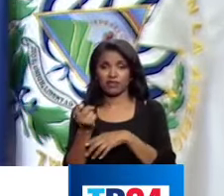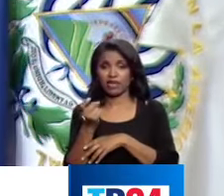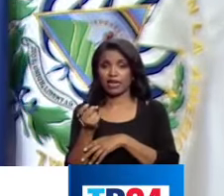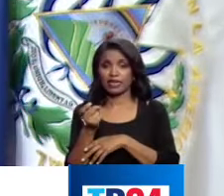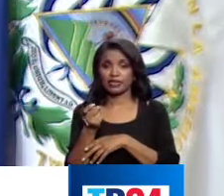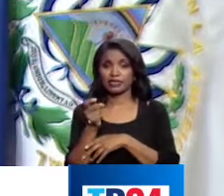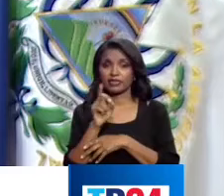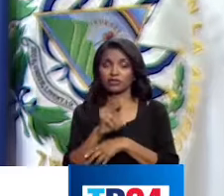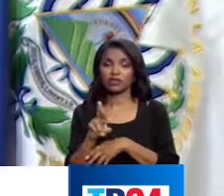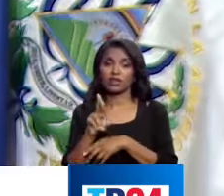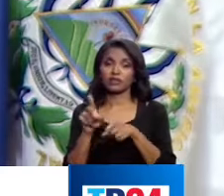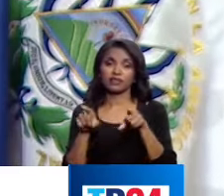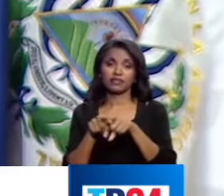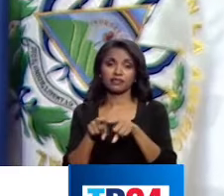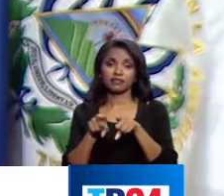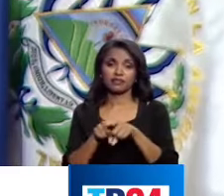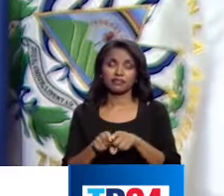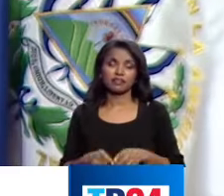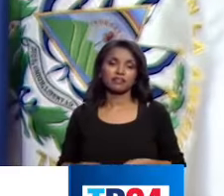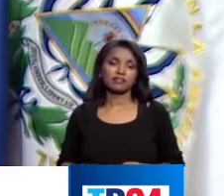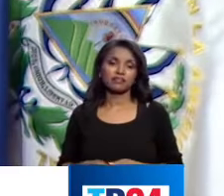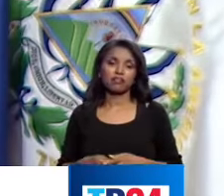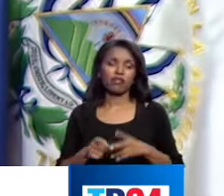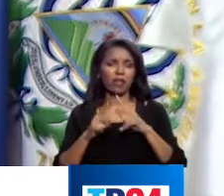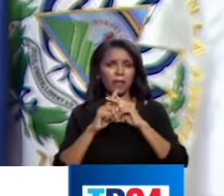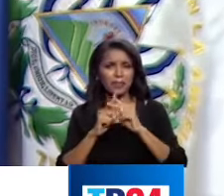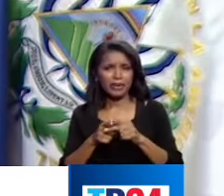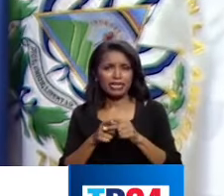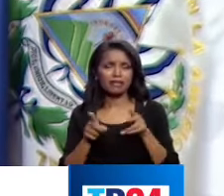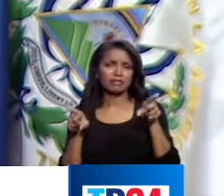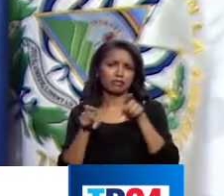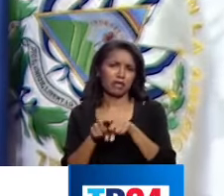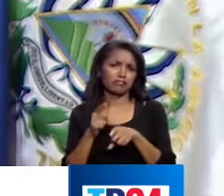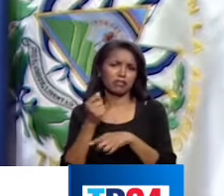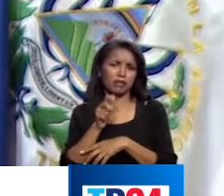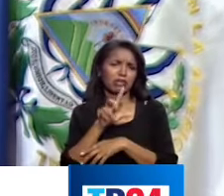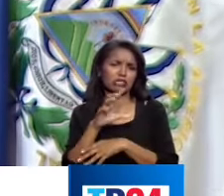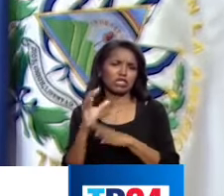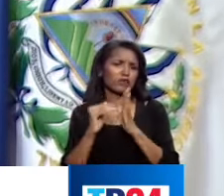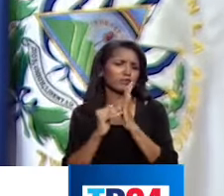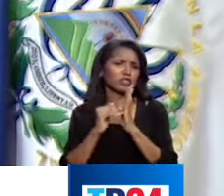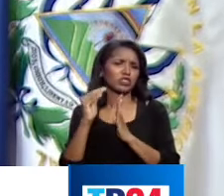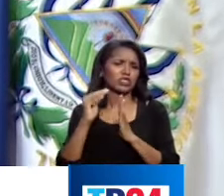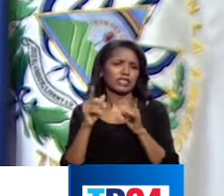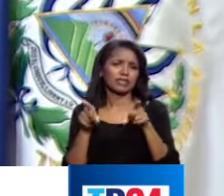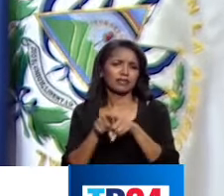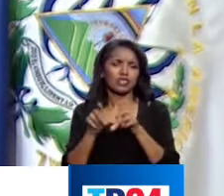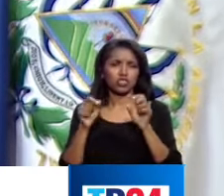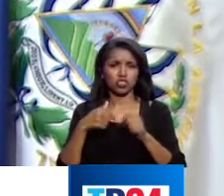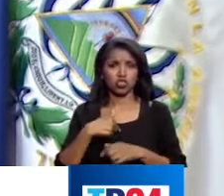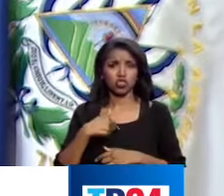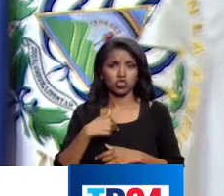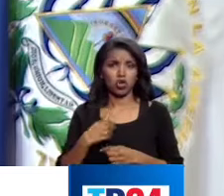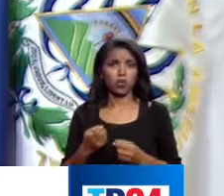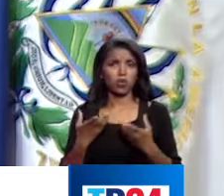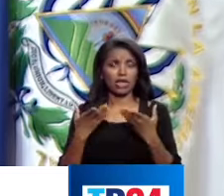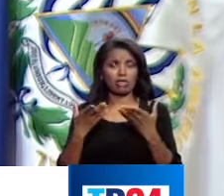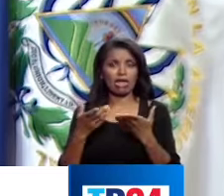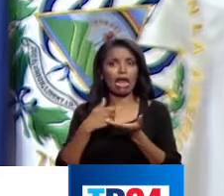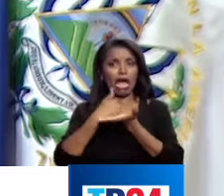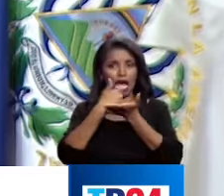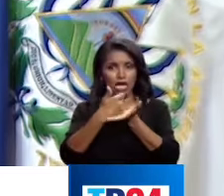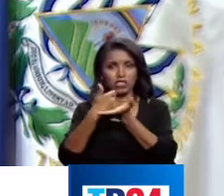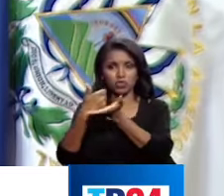8 áreas prioritarias. Vienen préstamos autorizados por 300 millones de dólares. Voy a garantizar que exista